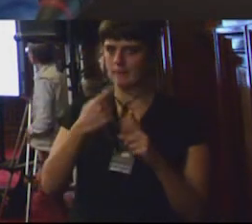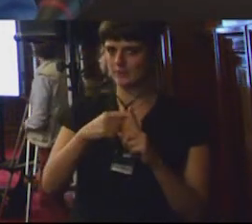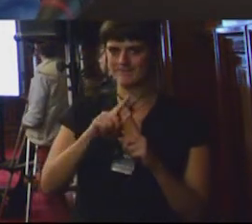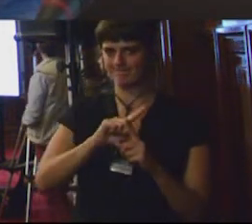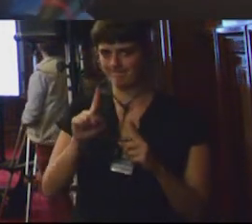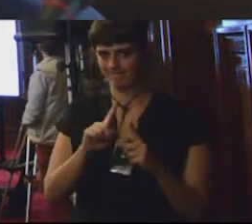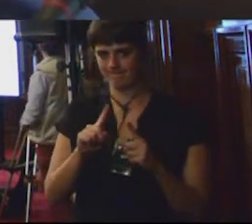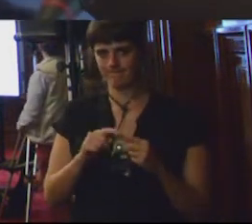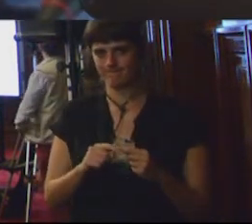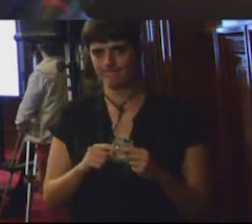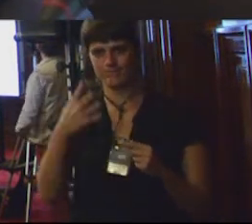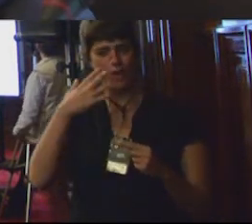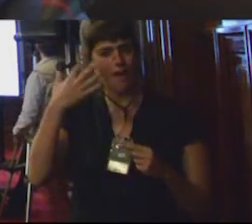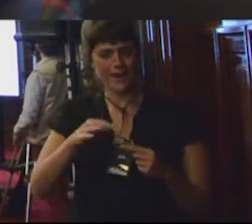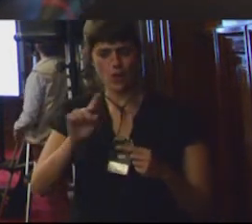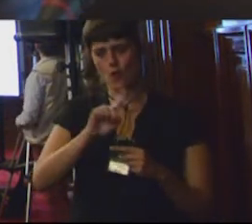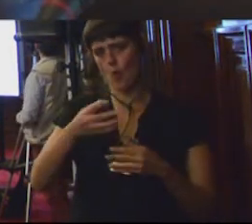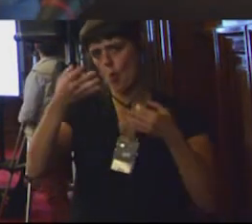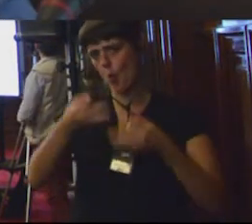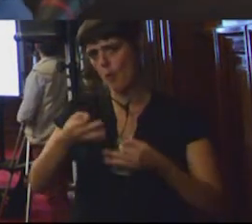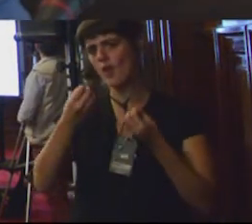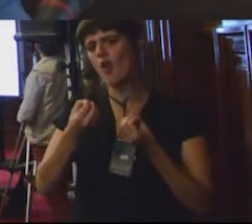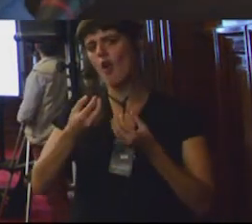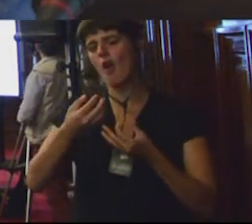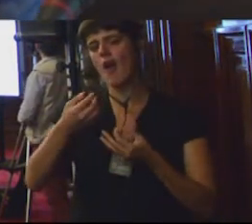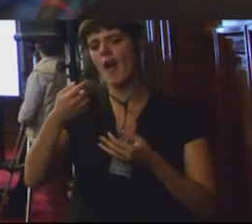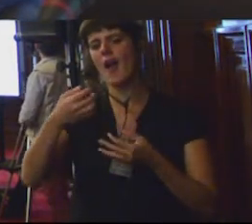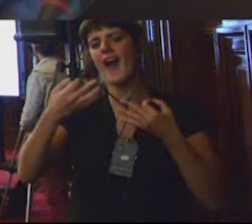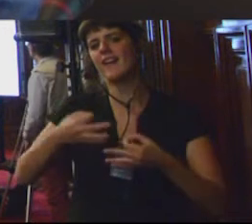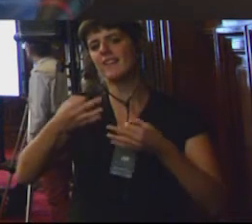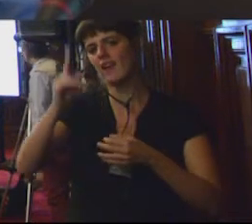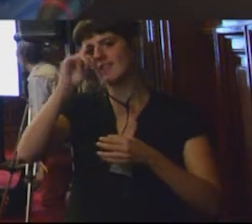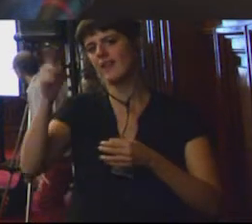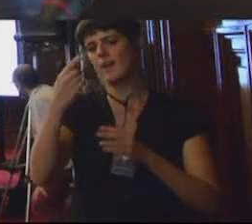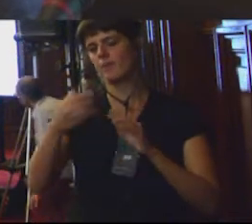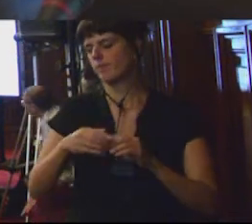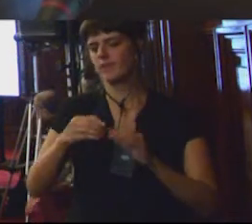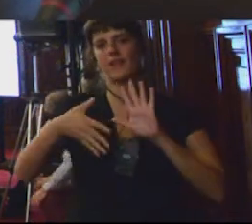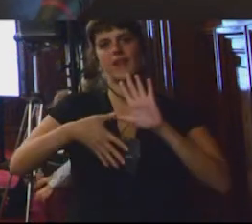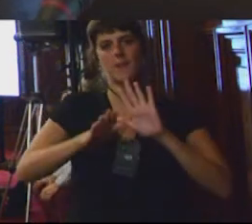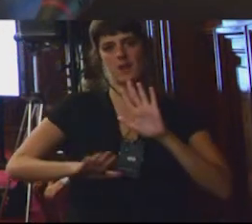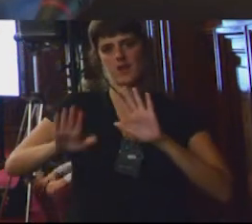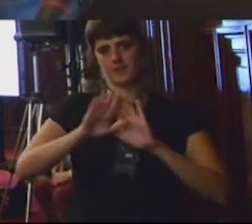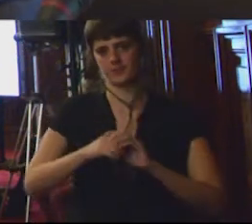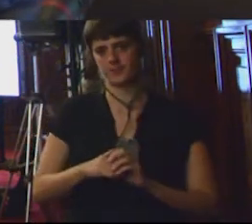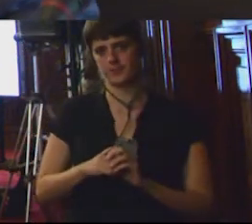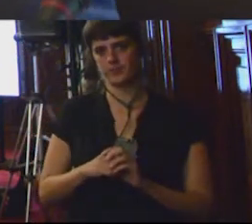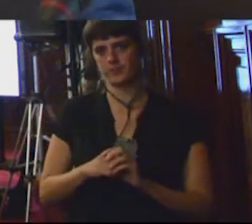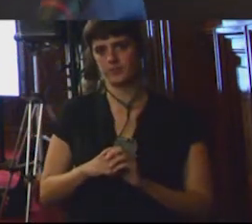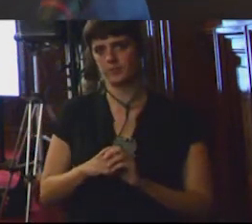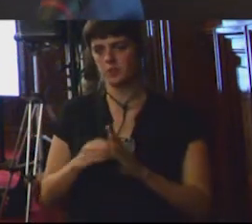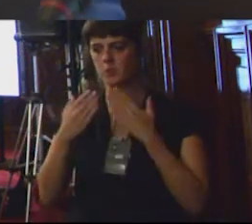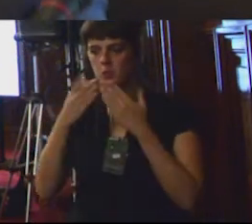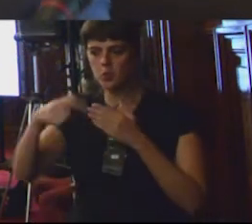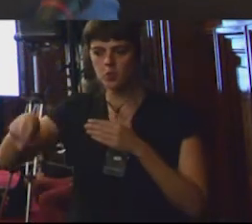Creo que no cumple con las garantías interamericanas. Dejo para evaluación de los de ustedes si tienen una